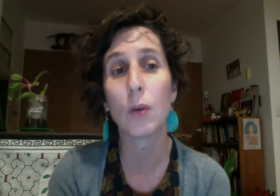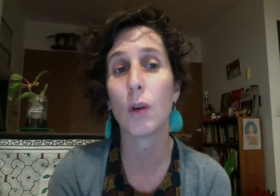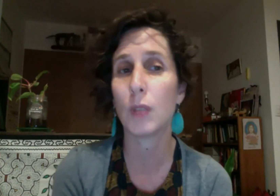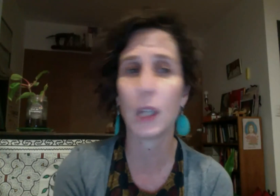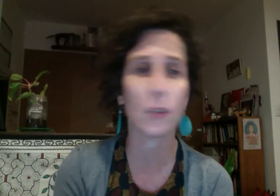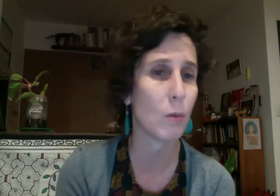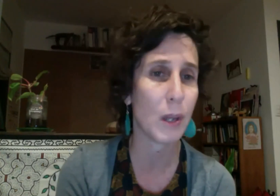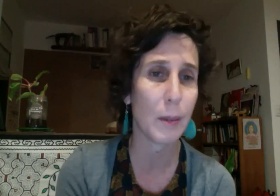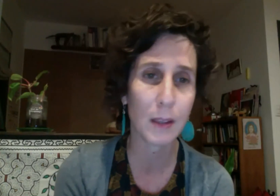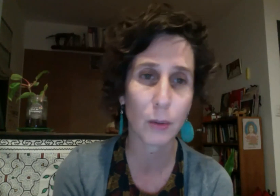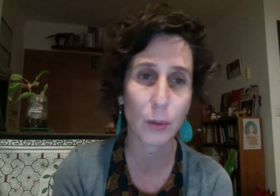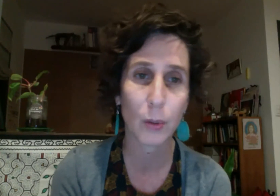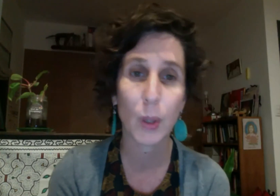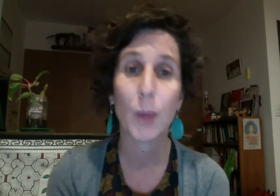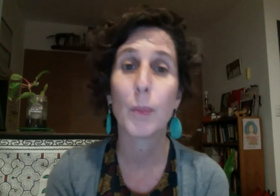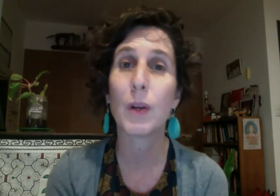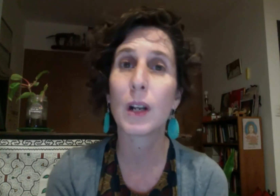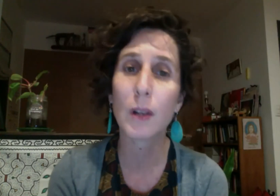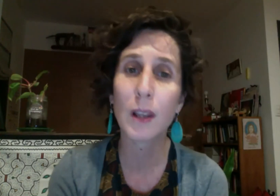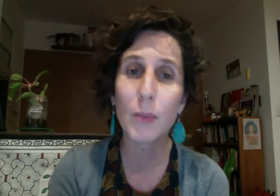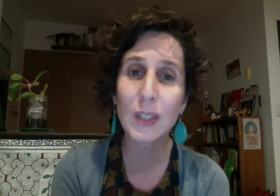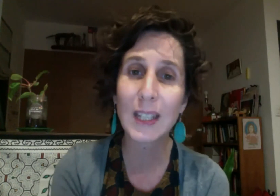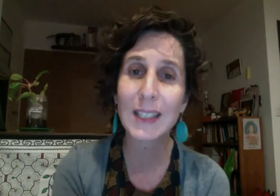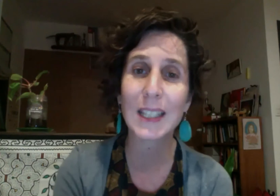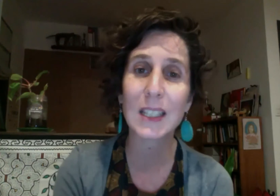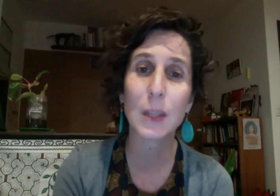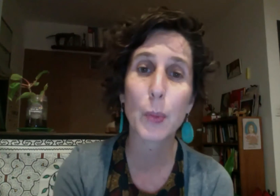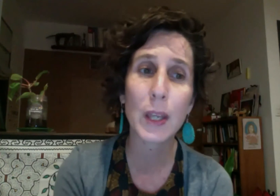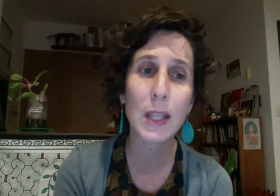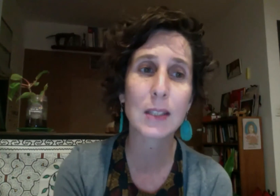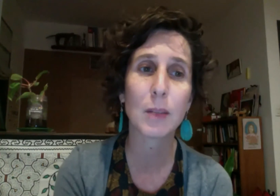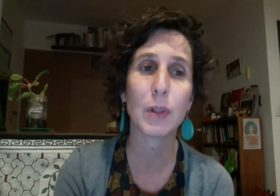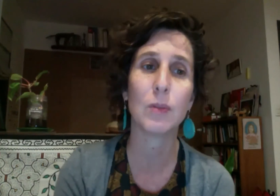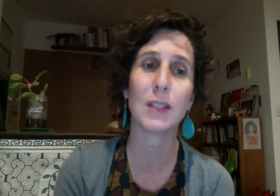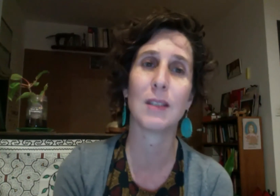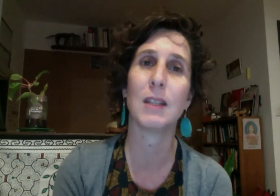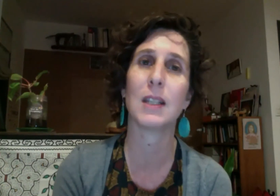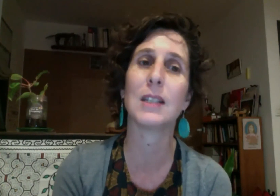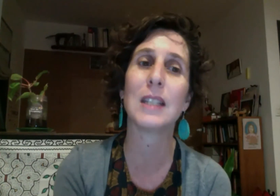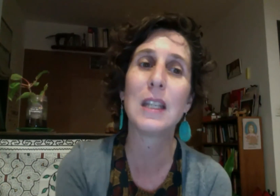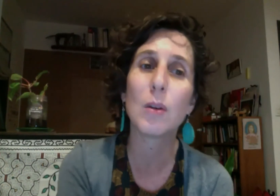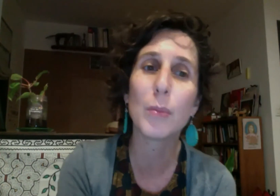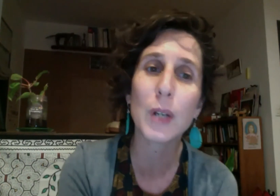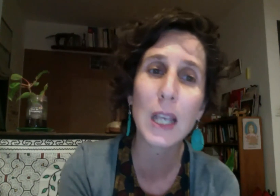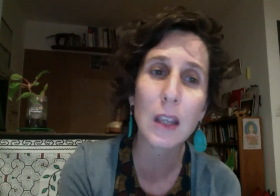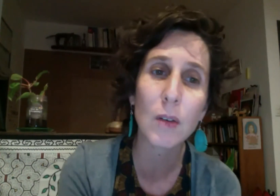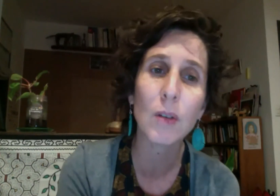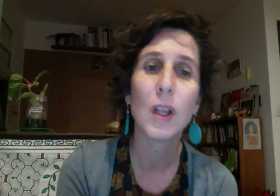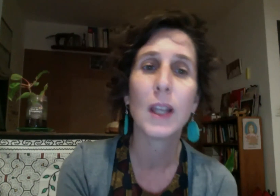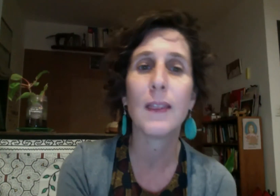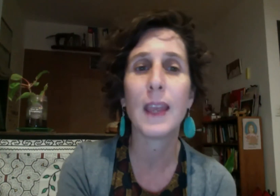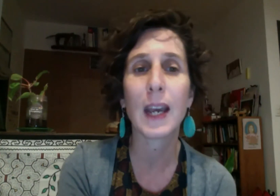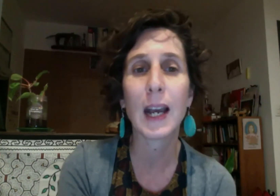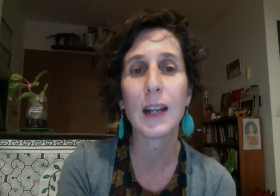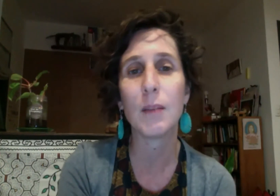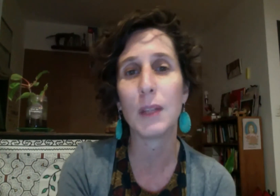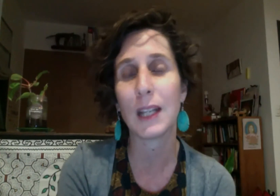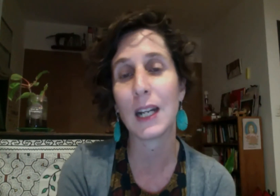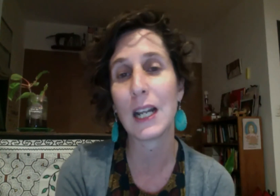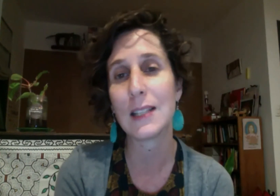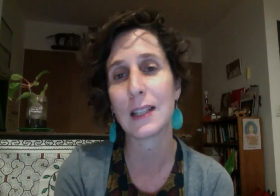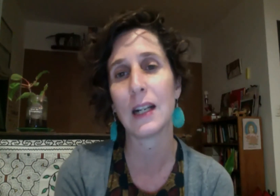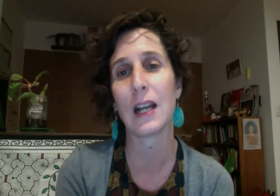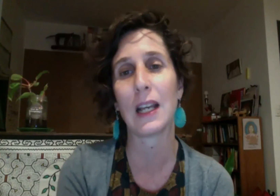objeto, a un texto, a un evento, pero recordemos que estas pueden ser preguntas abiertas y no por ello dejar de